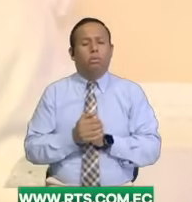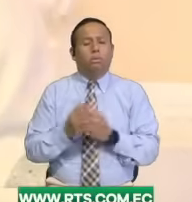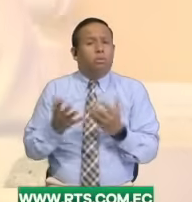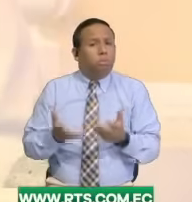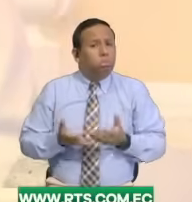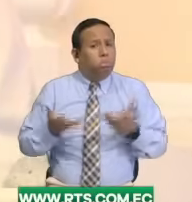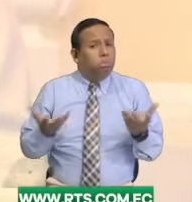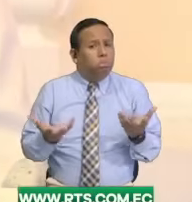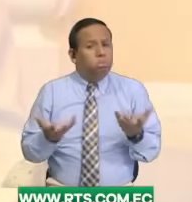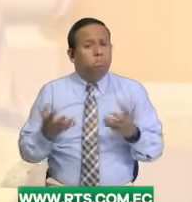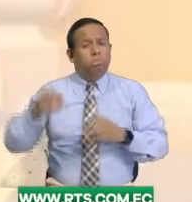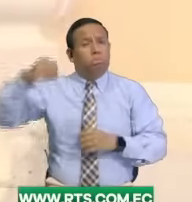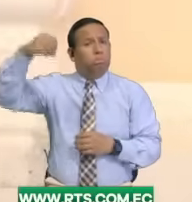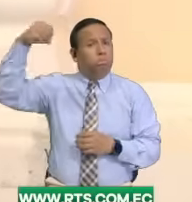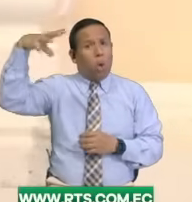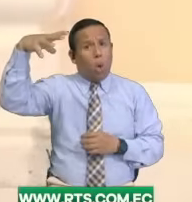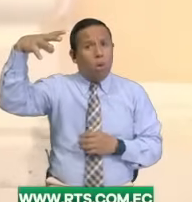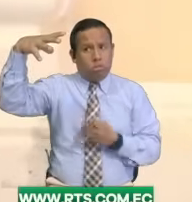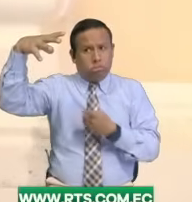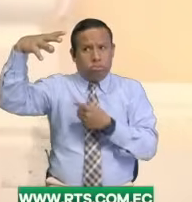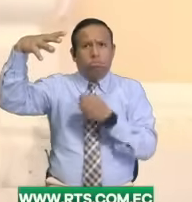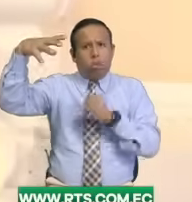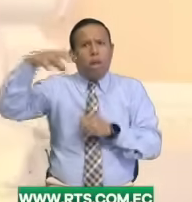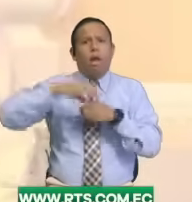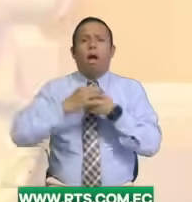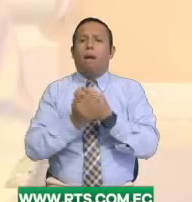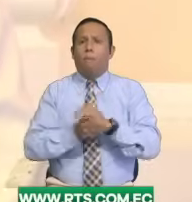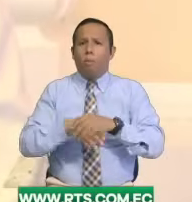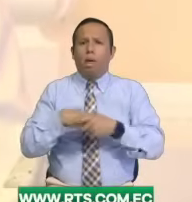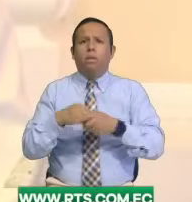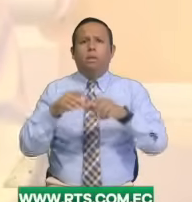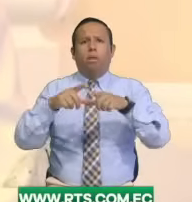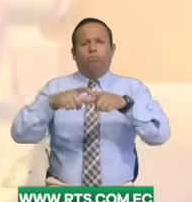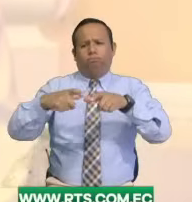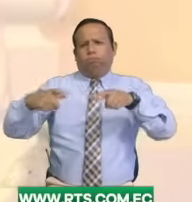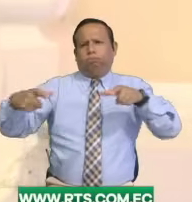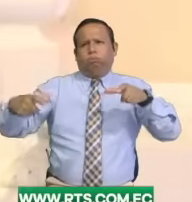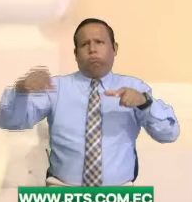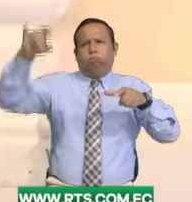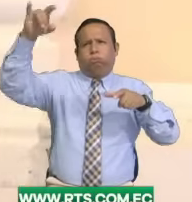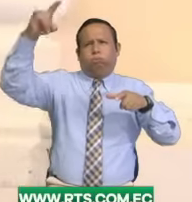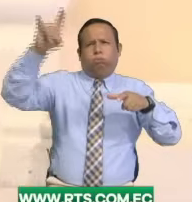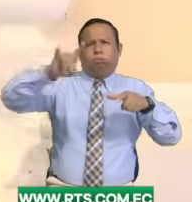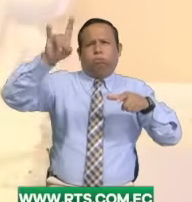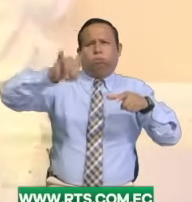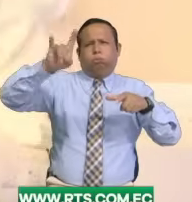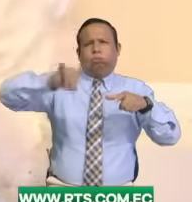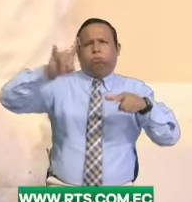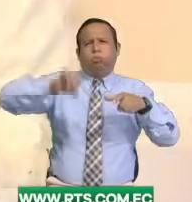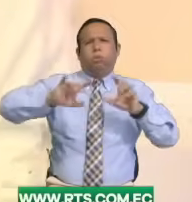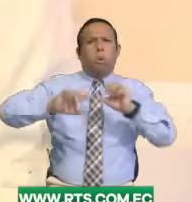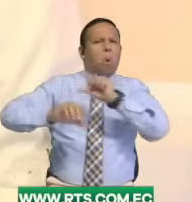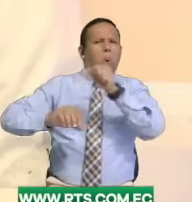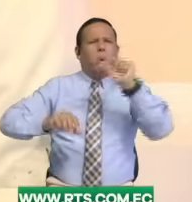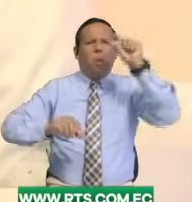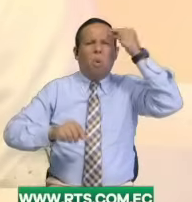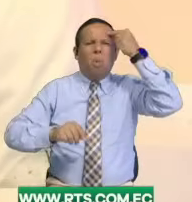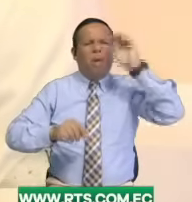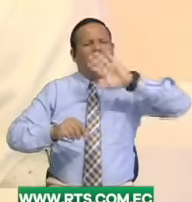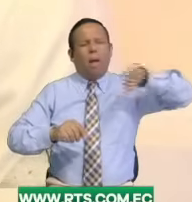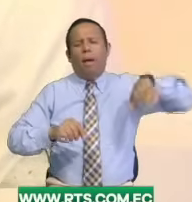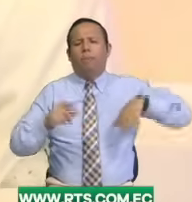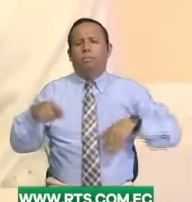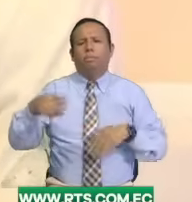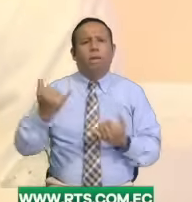sol en todo el mundo, debemos aprovechar eso. Ya hemos reactivado proyectos abandonados por otros gobiernos, sumando los